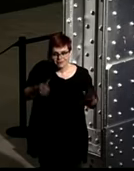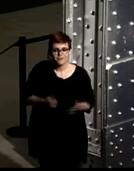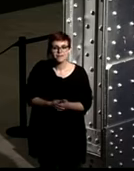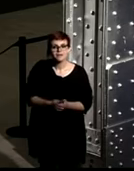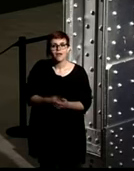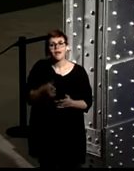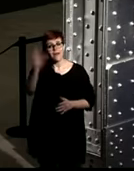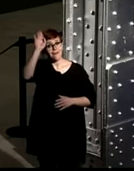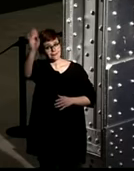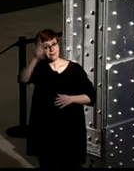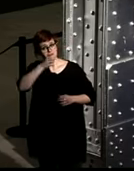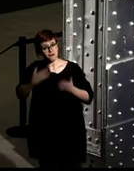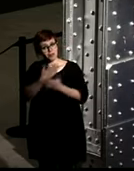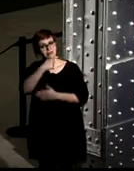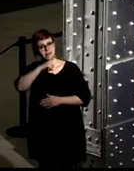Guten Tag.